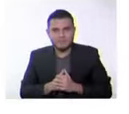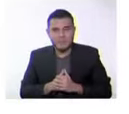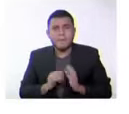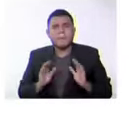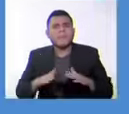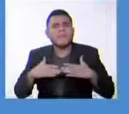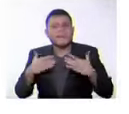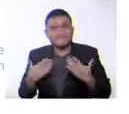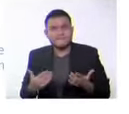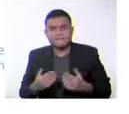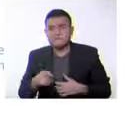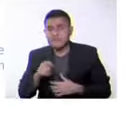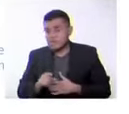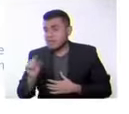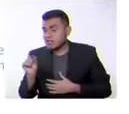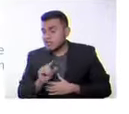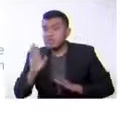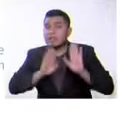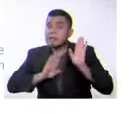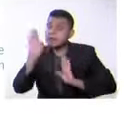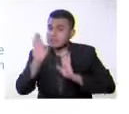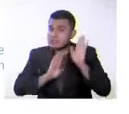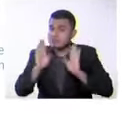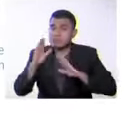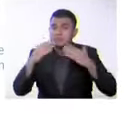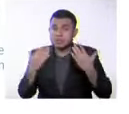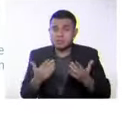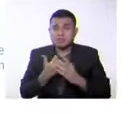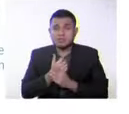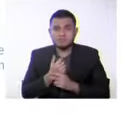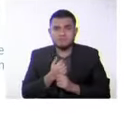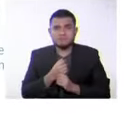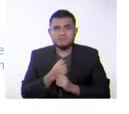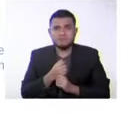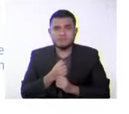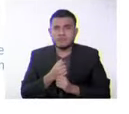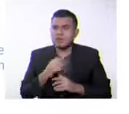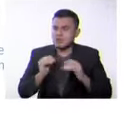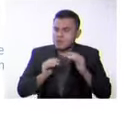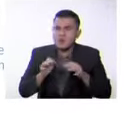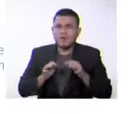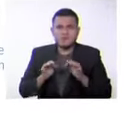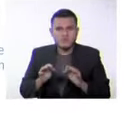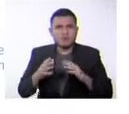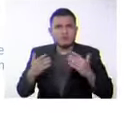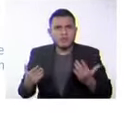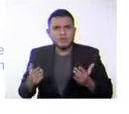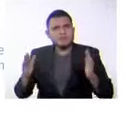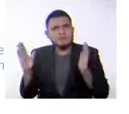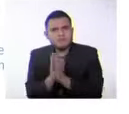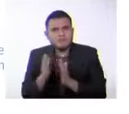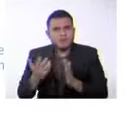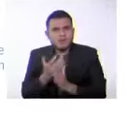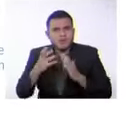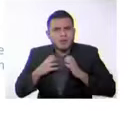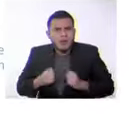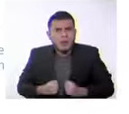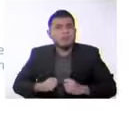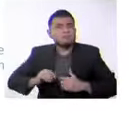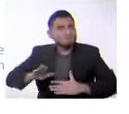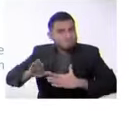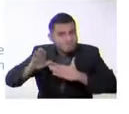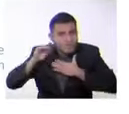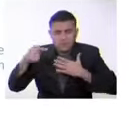qué? Porque permiten la participación, porque además exigen al Estado el cumplimiento de los